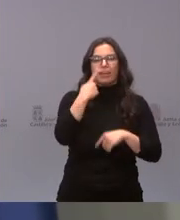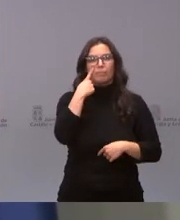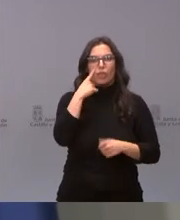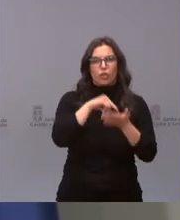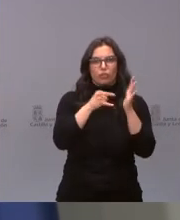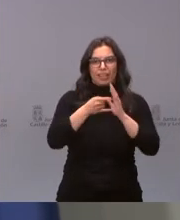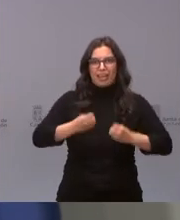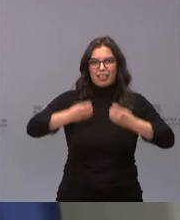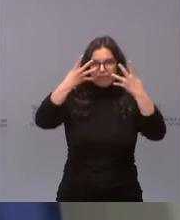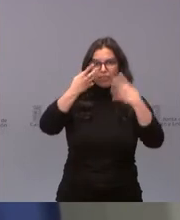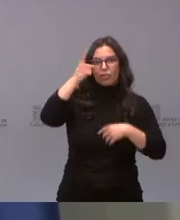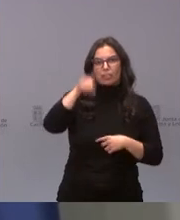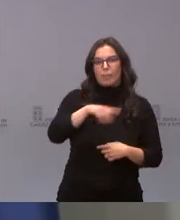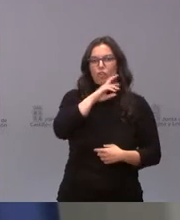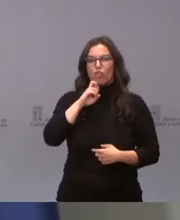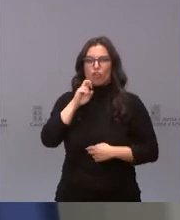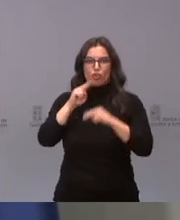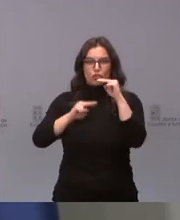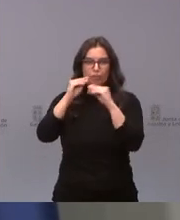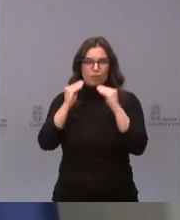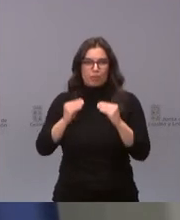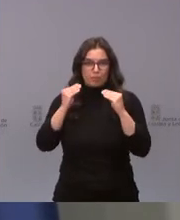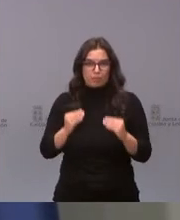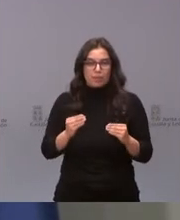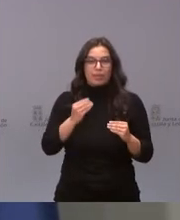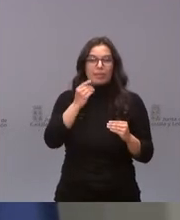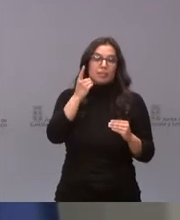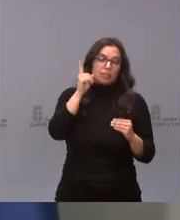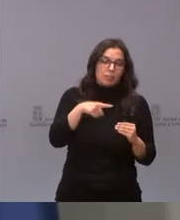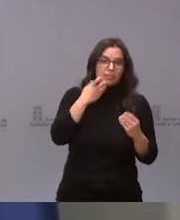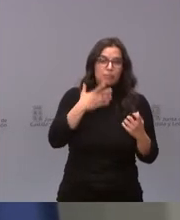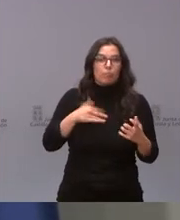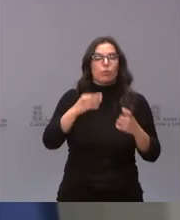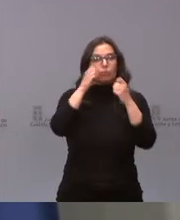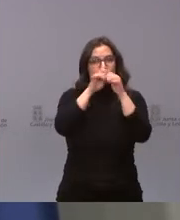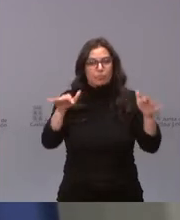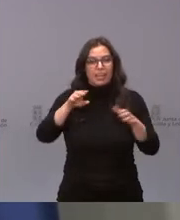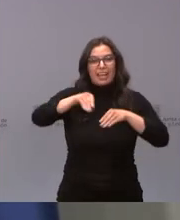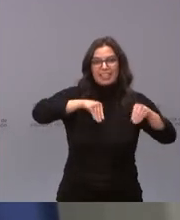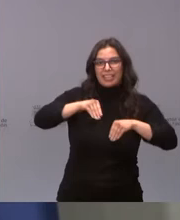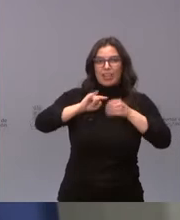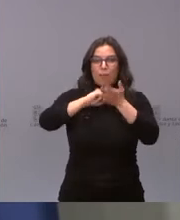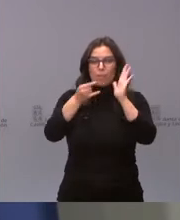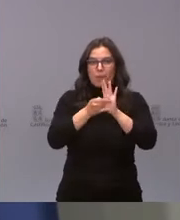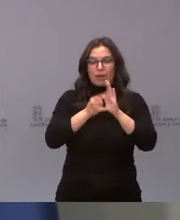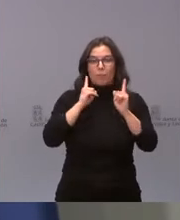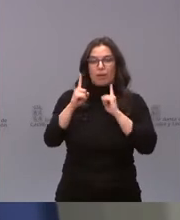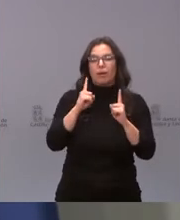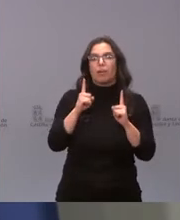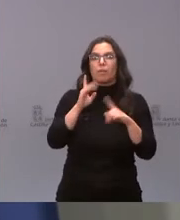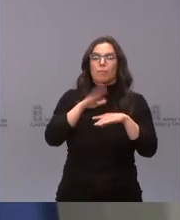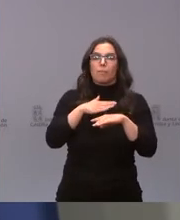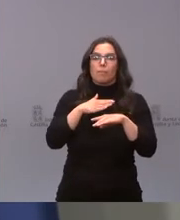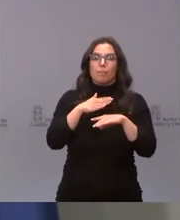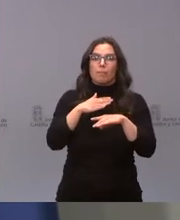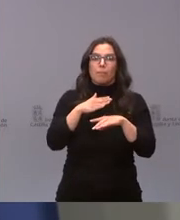de edificios y a su conservación, y en medidas de seguimiento y difusión de estrategias y planes de actuación para la eliminación